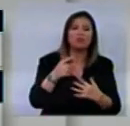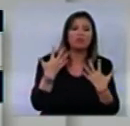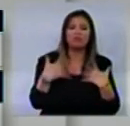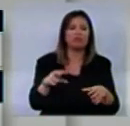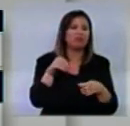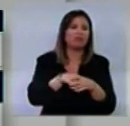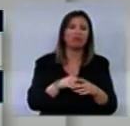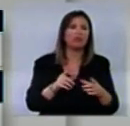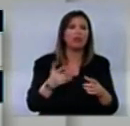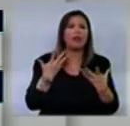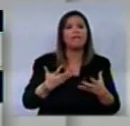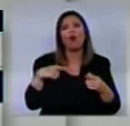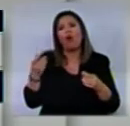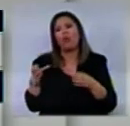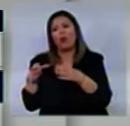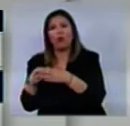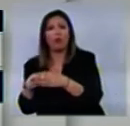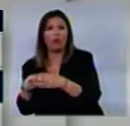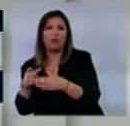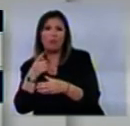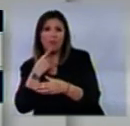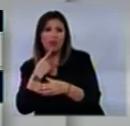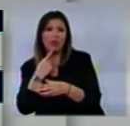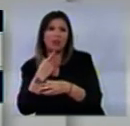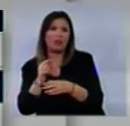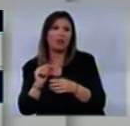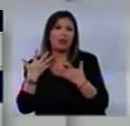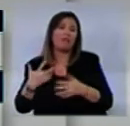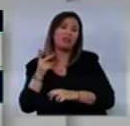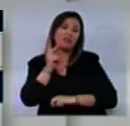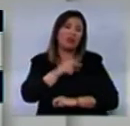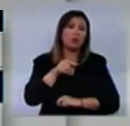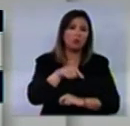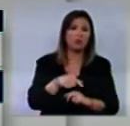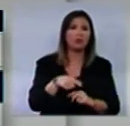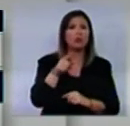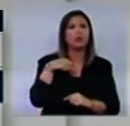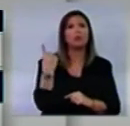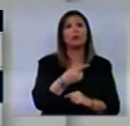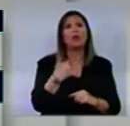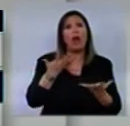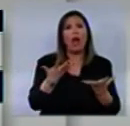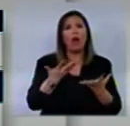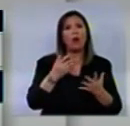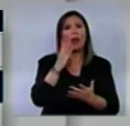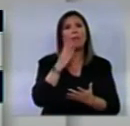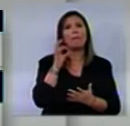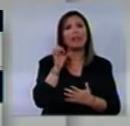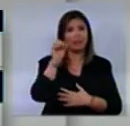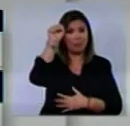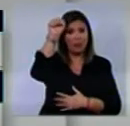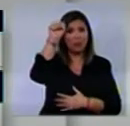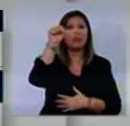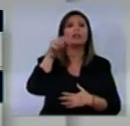distinto al partido e integrar el partido resuelve renunciar posición ahora el ps ante ante esta situación